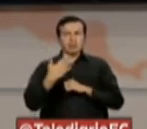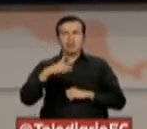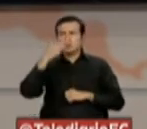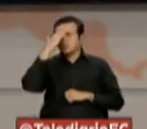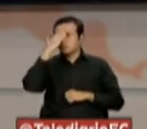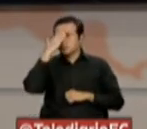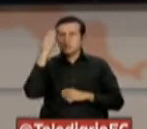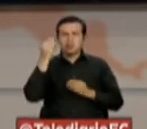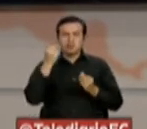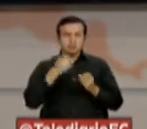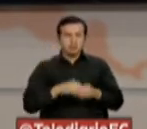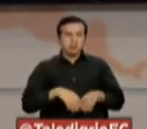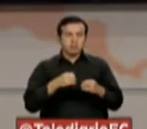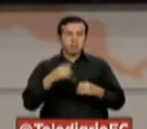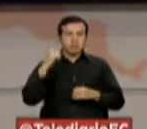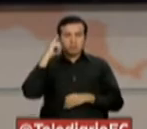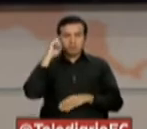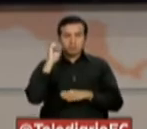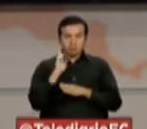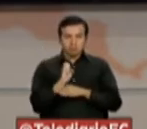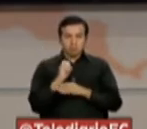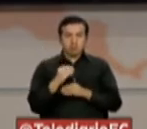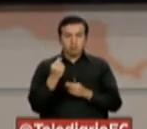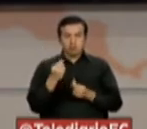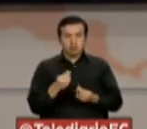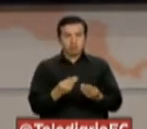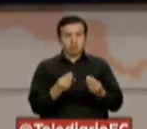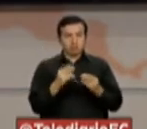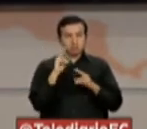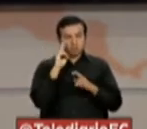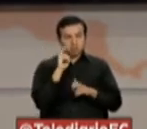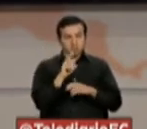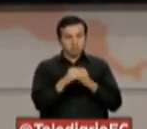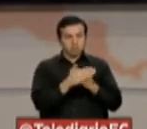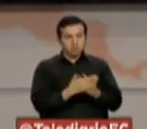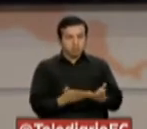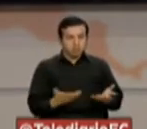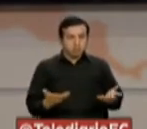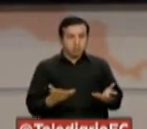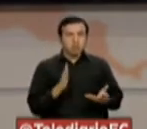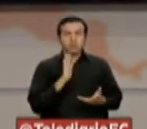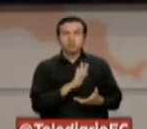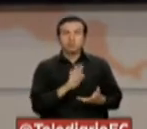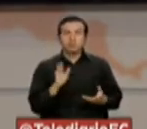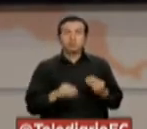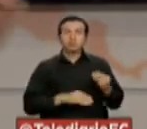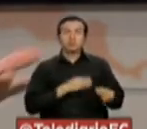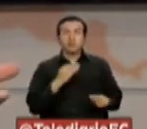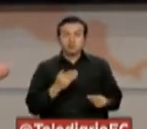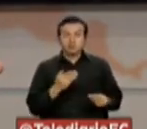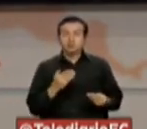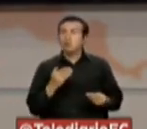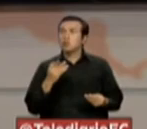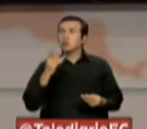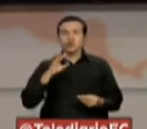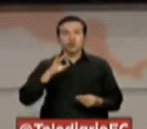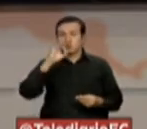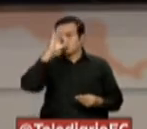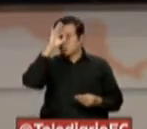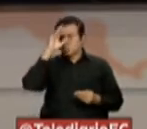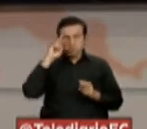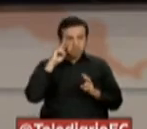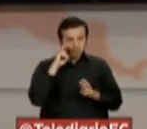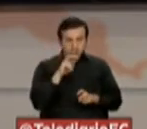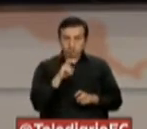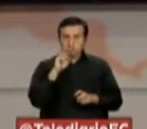debo decirlo, el Estado ecuatoriano entrega recursos para esa investigación, y lo que hacen es, si no conocen la investigación, si